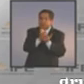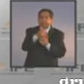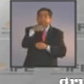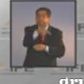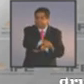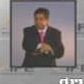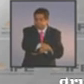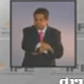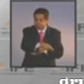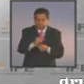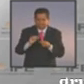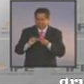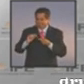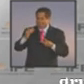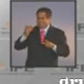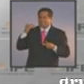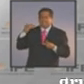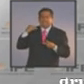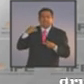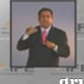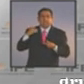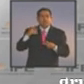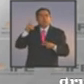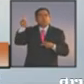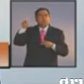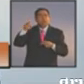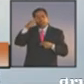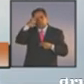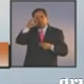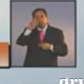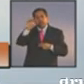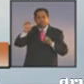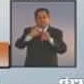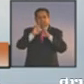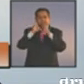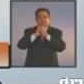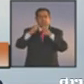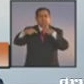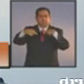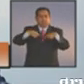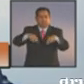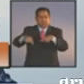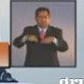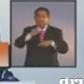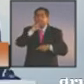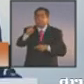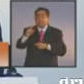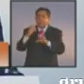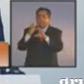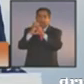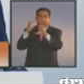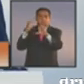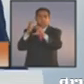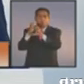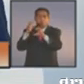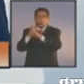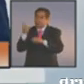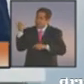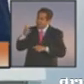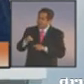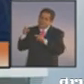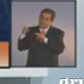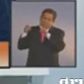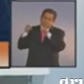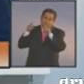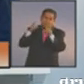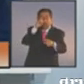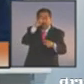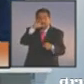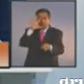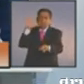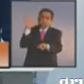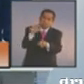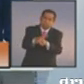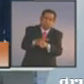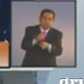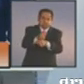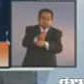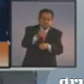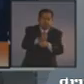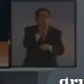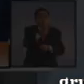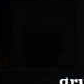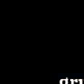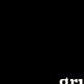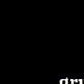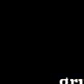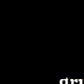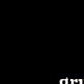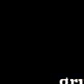Recientemente en el Estadio Azteca también mandaron camiones a reprimir o a golpear a algunos jóvenes que no piensan como